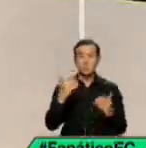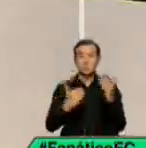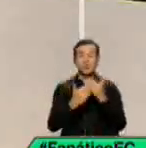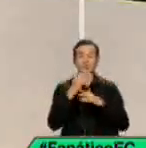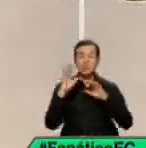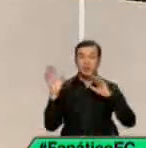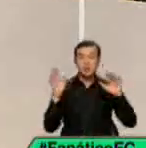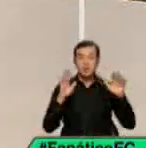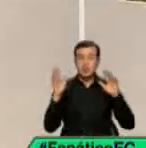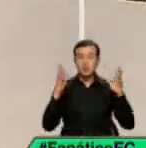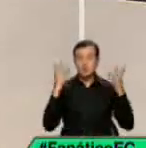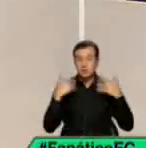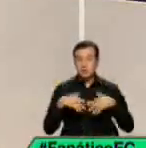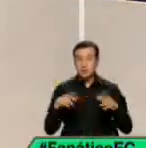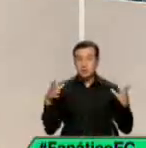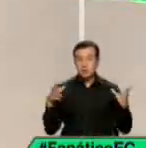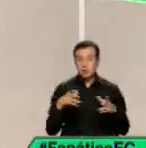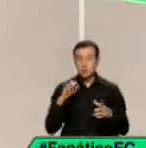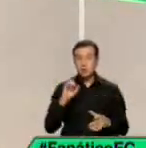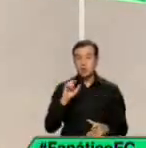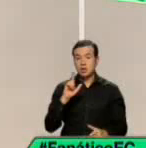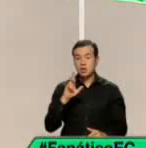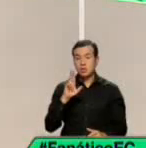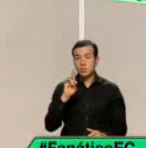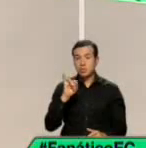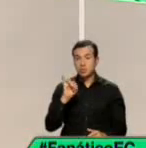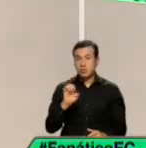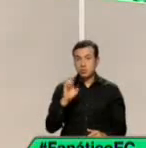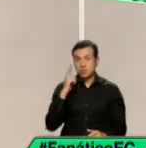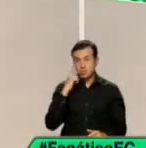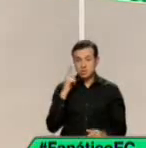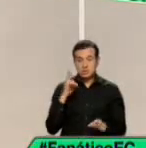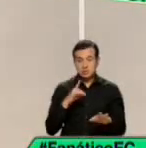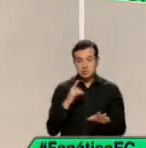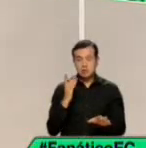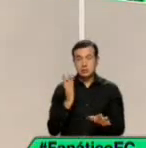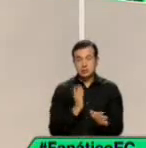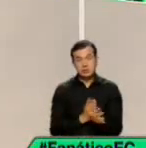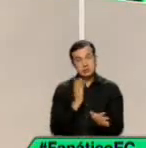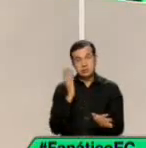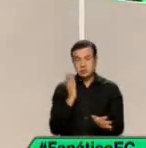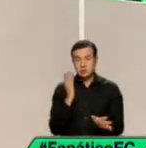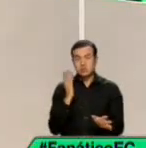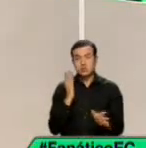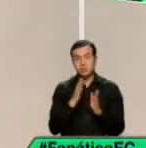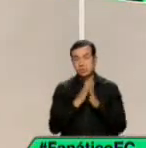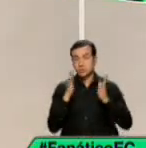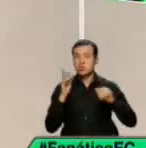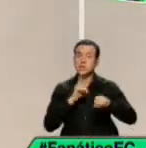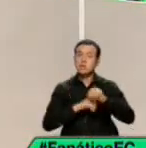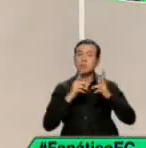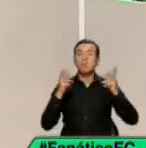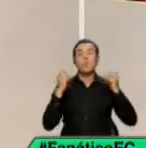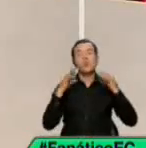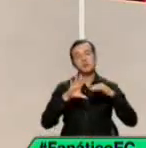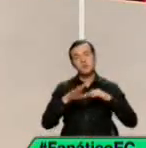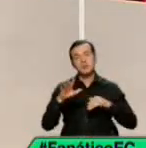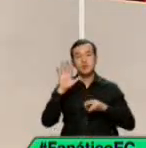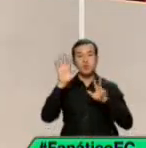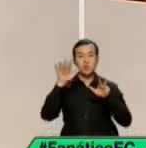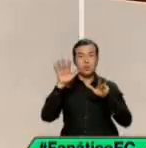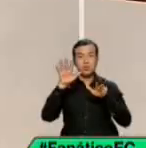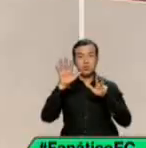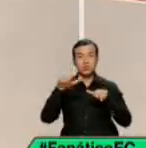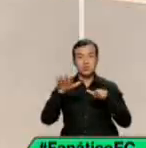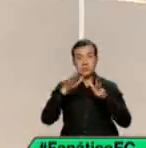portero tras la lesión grave que sufrió Claudio Bravo en el tendón de Aquiles y que lo mantendrá fuera de las canchas por un lapso aproximadamente de